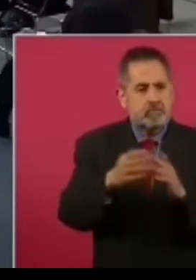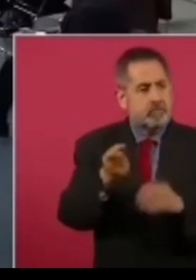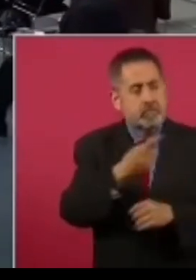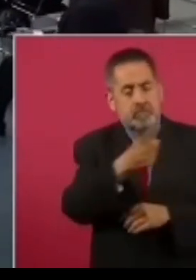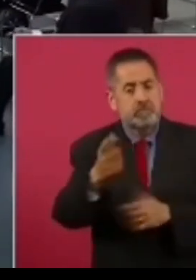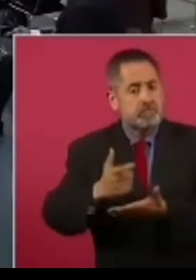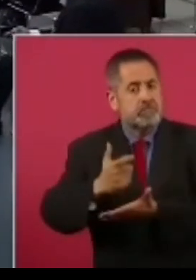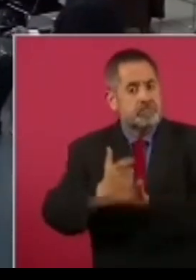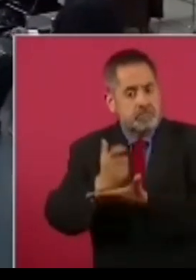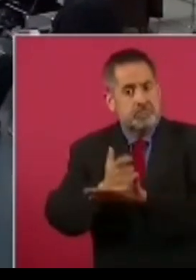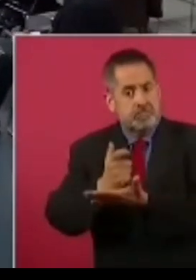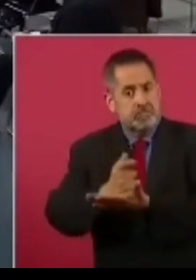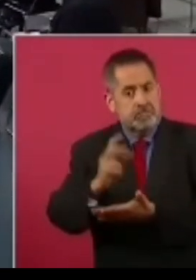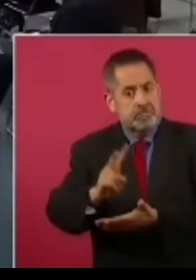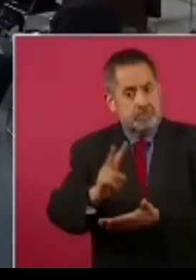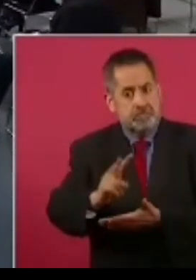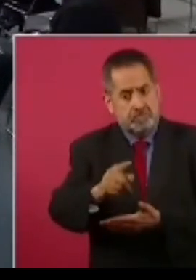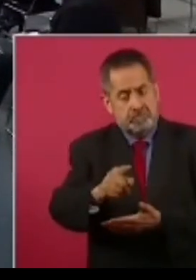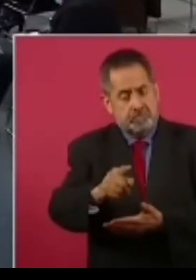amenazas y